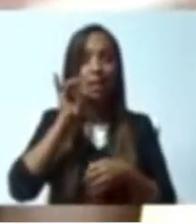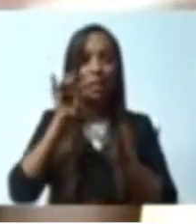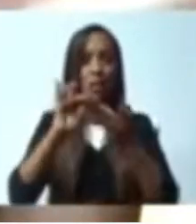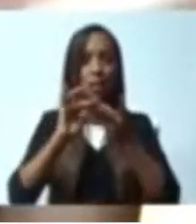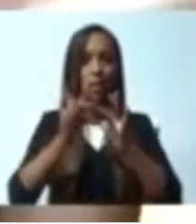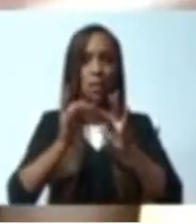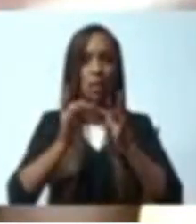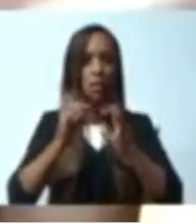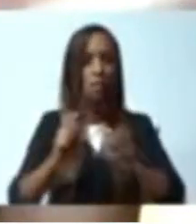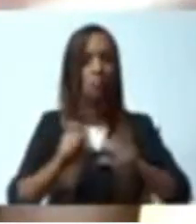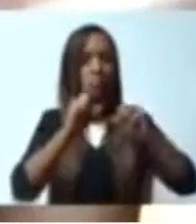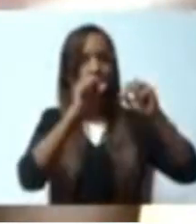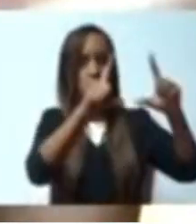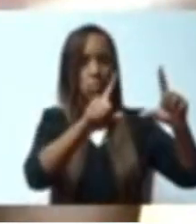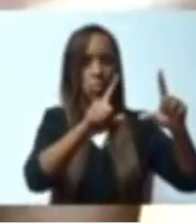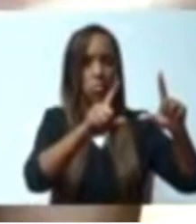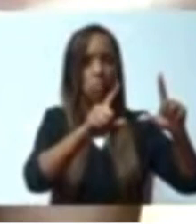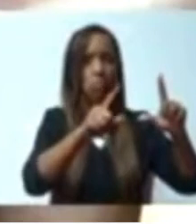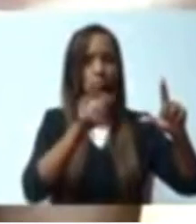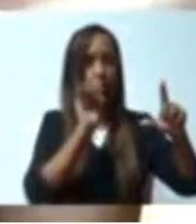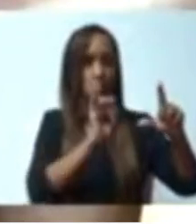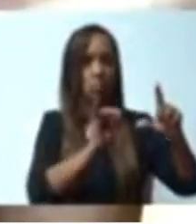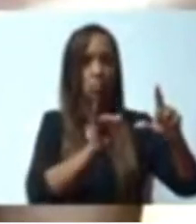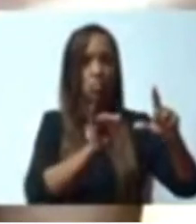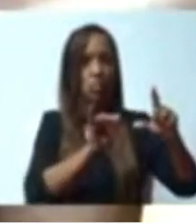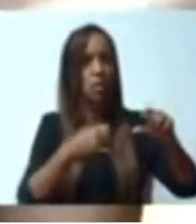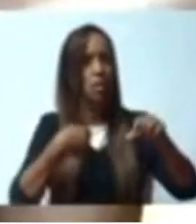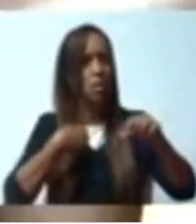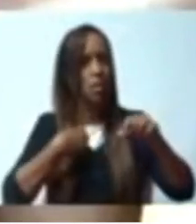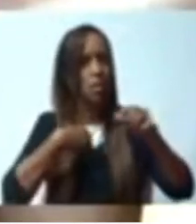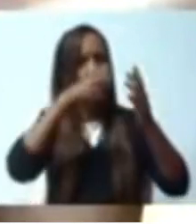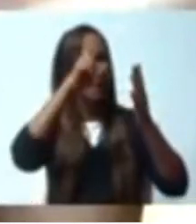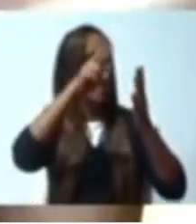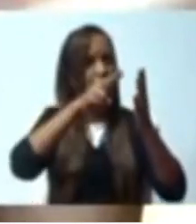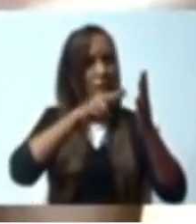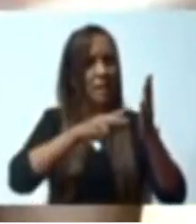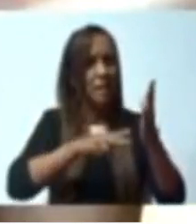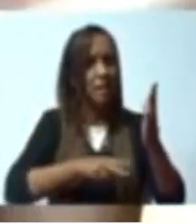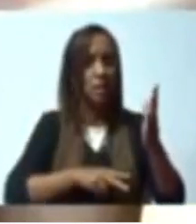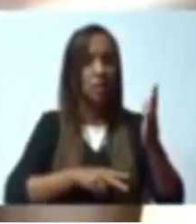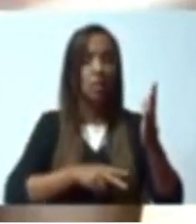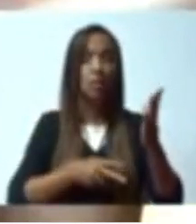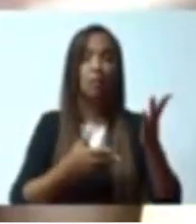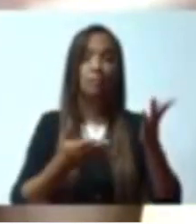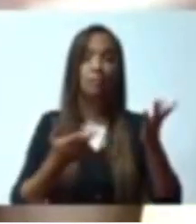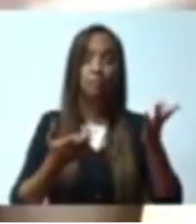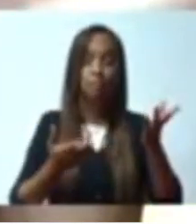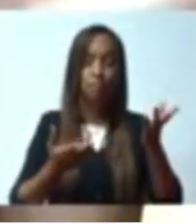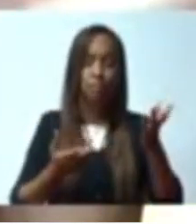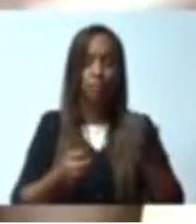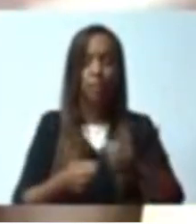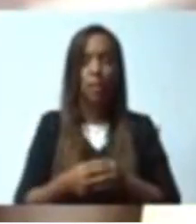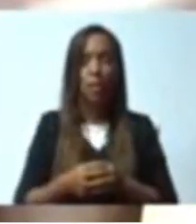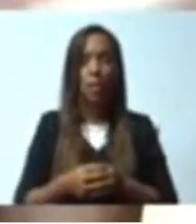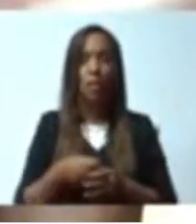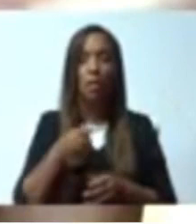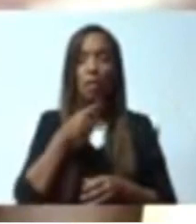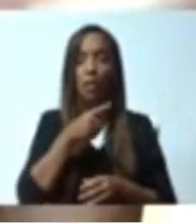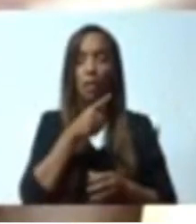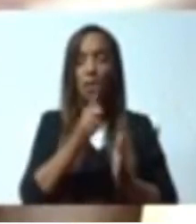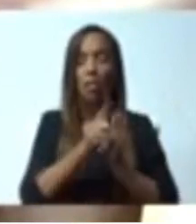Entendemos y somos conscientes de la urgencia de actualizar esta normativa, la ley 10-04.